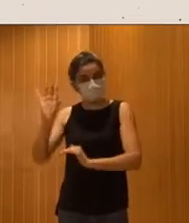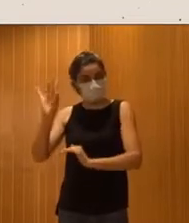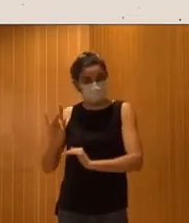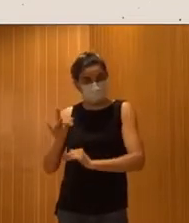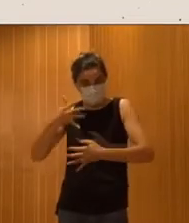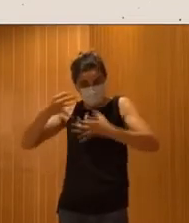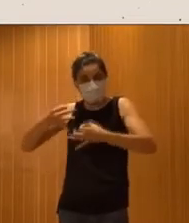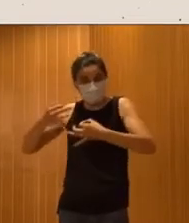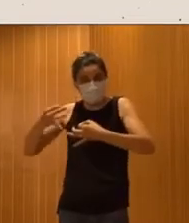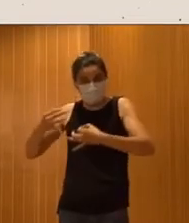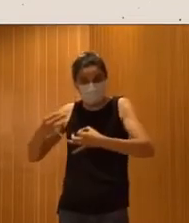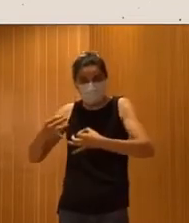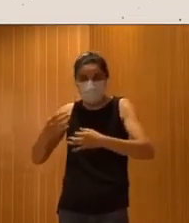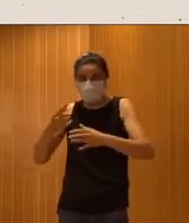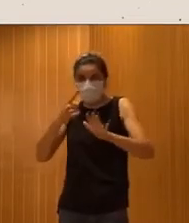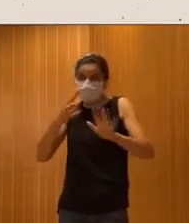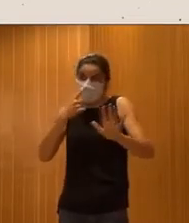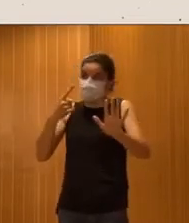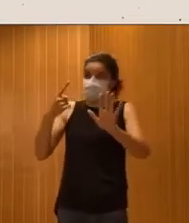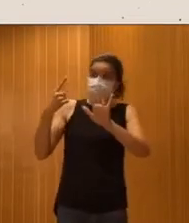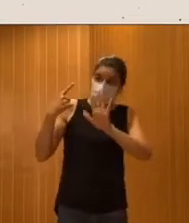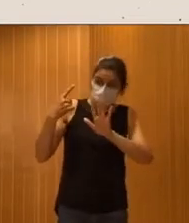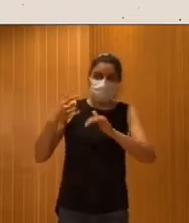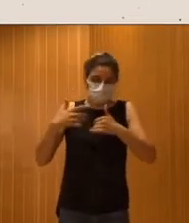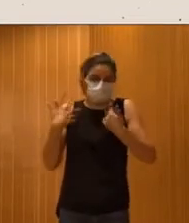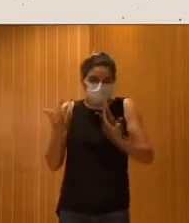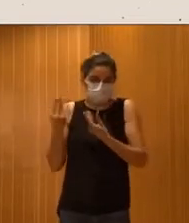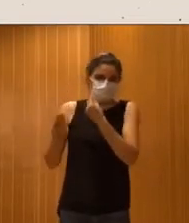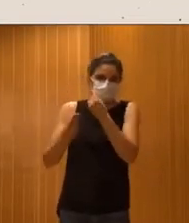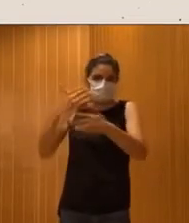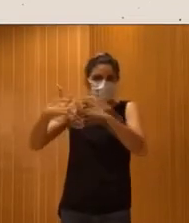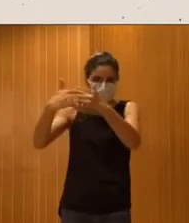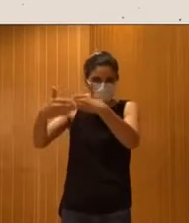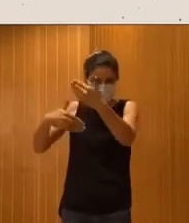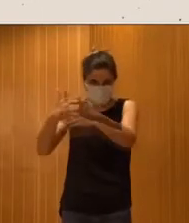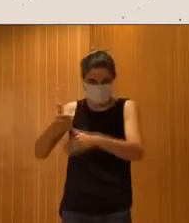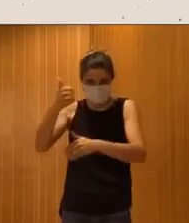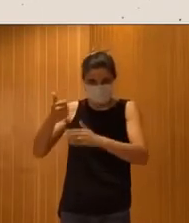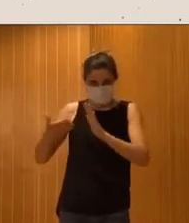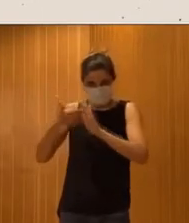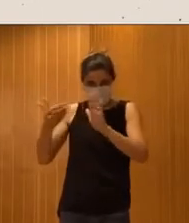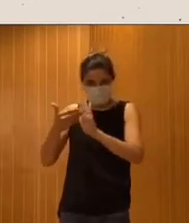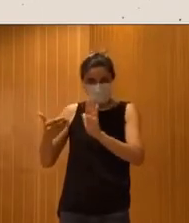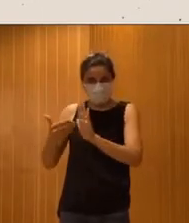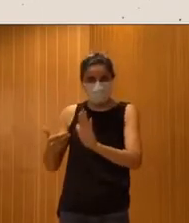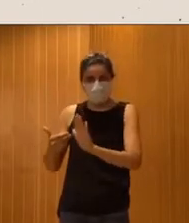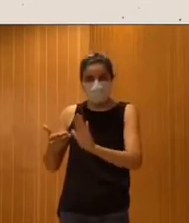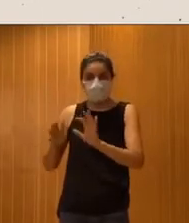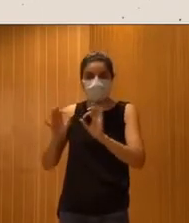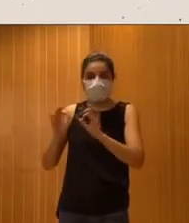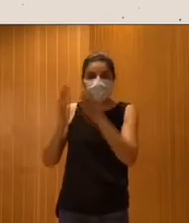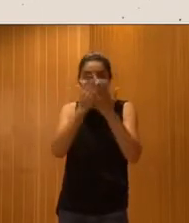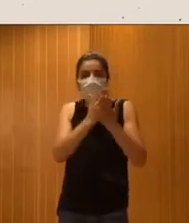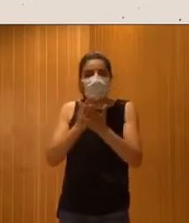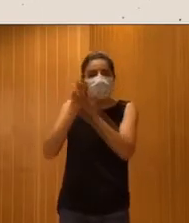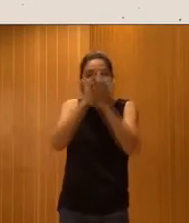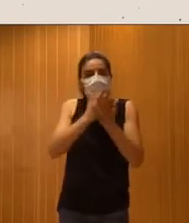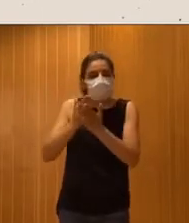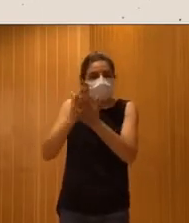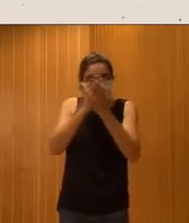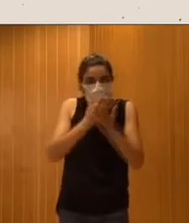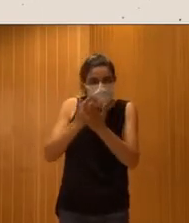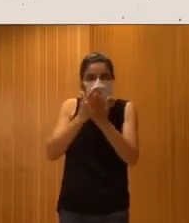Realmente ha sido en estos años ha sido muy, muy positivo, pero los estudios que se han hecho, simplemente os menciono dos, hay otros muchos